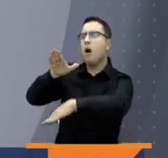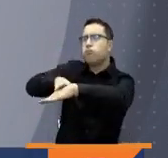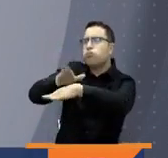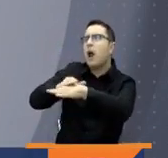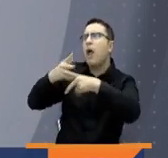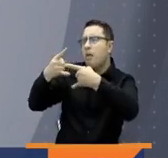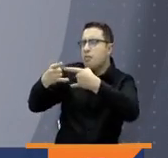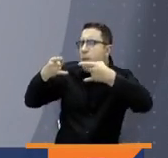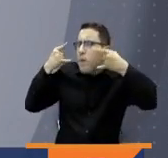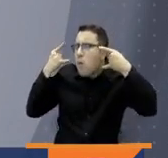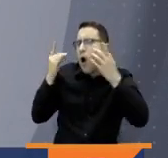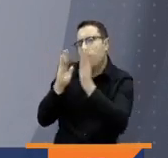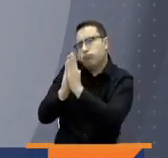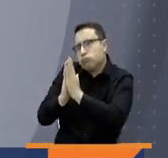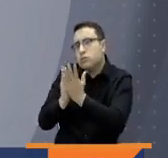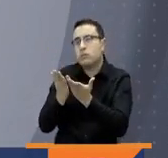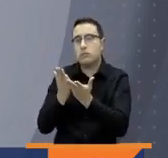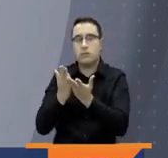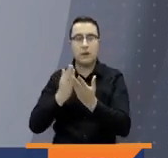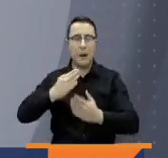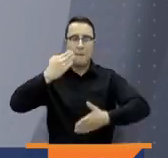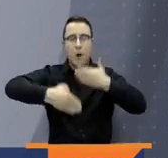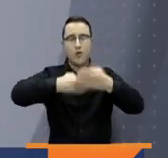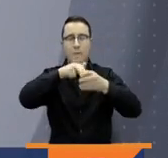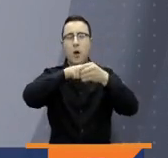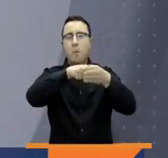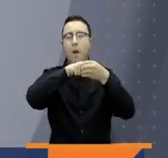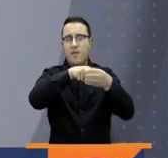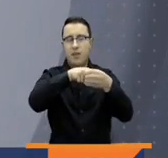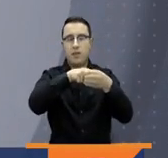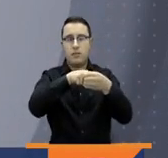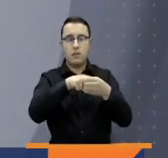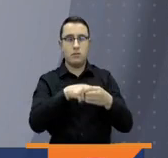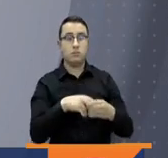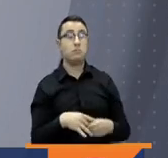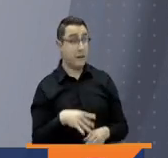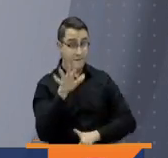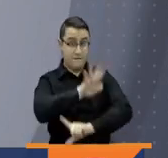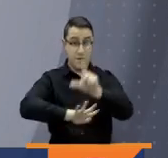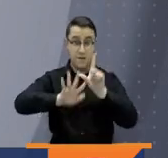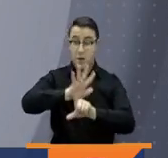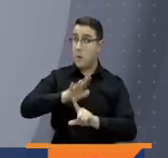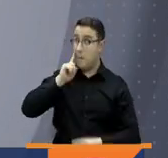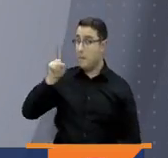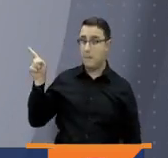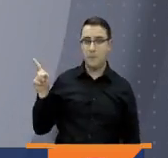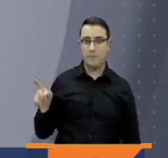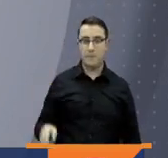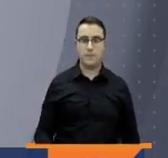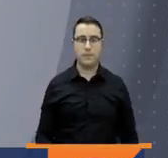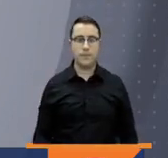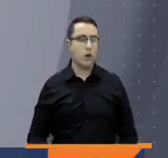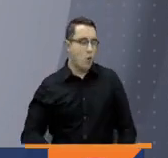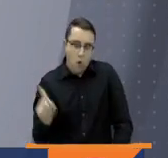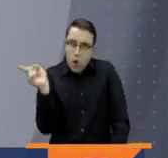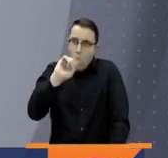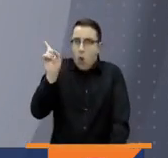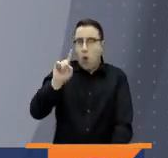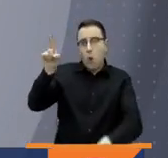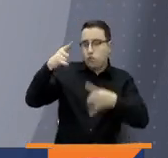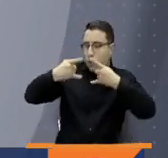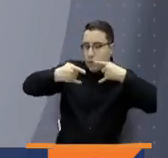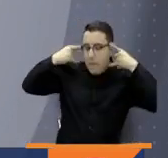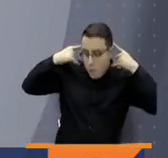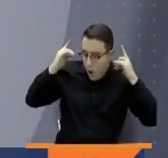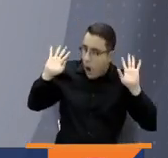utilizar el tapabocas ante un procedimiento de movilidad. Quedó grabado en un video aficionado. Hasta que usted no se ponga el tapabocas.